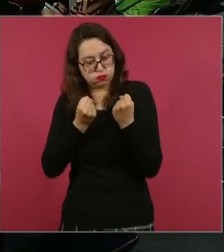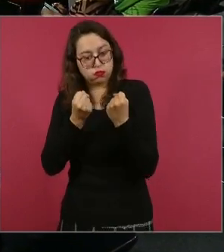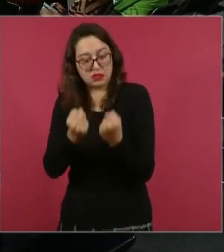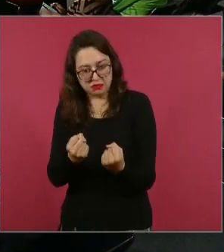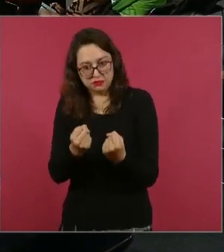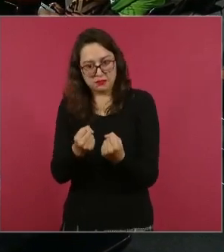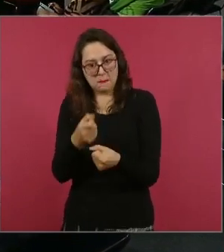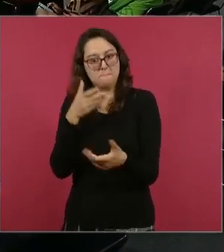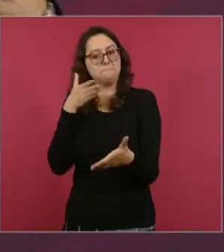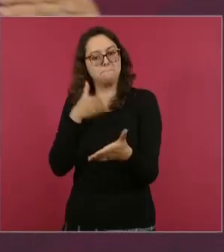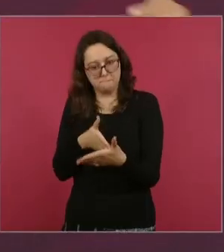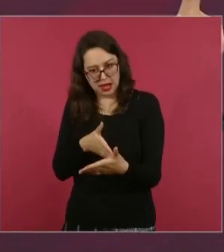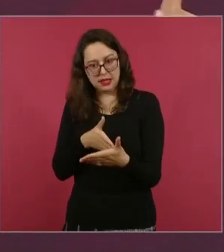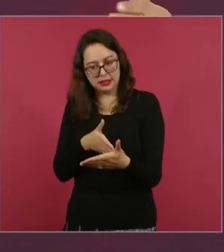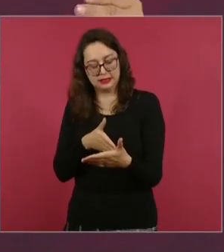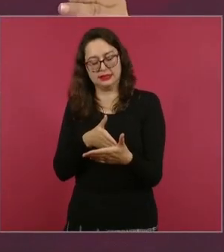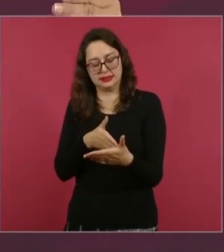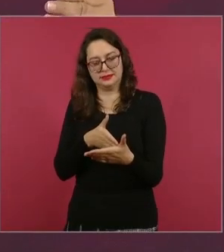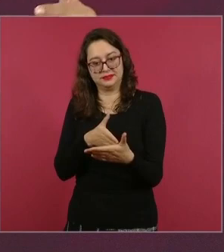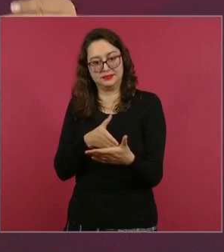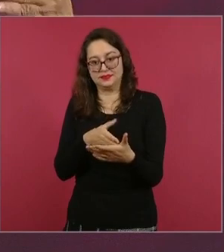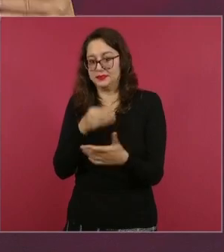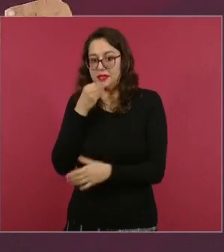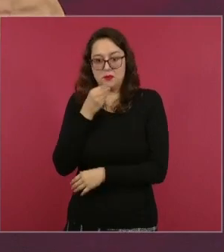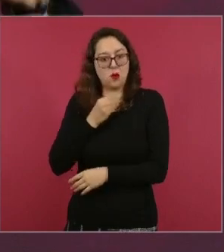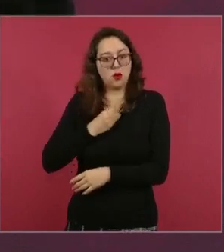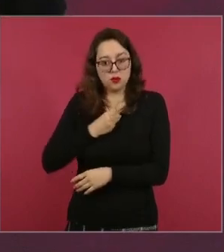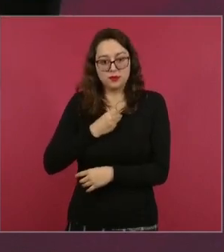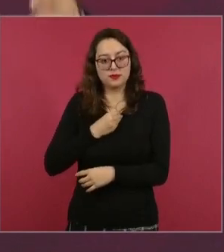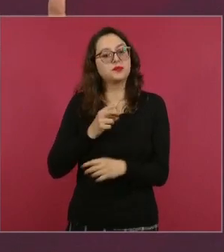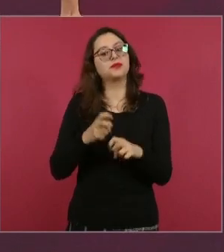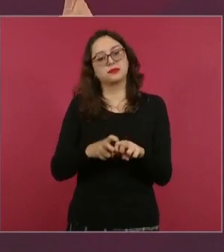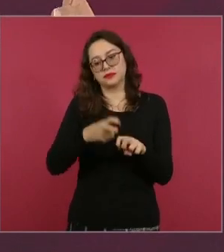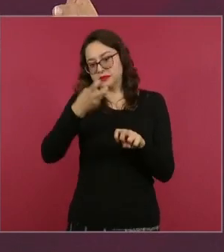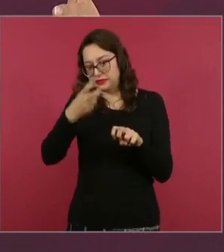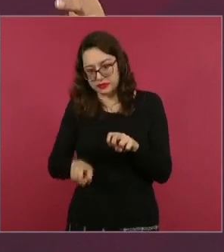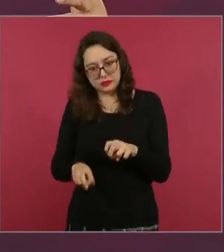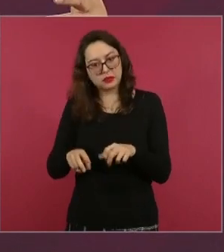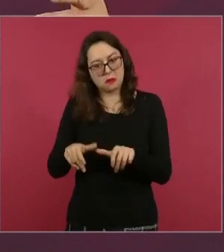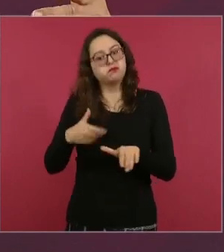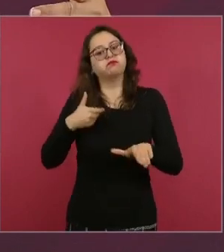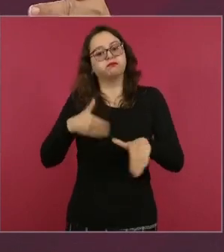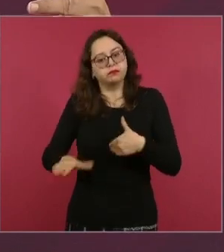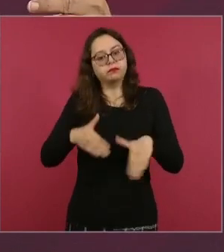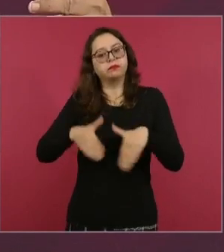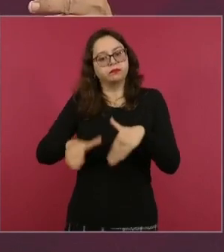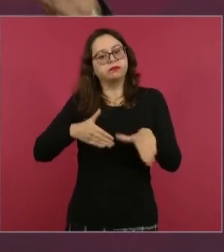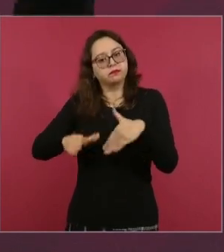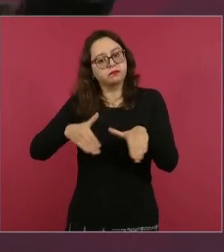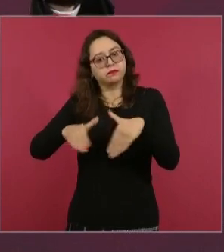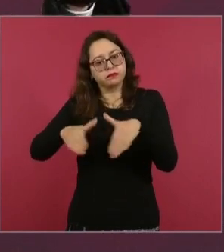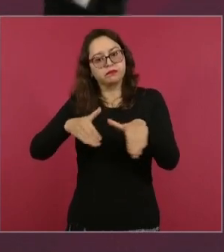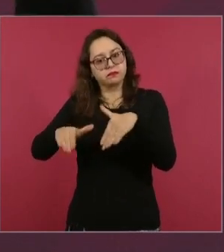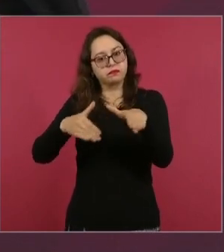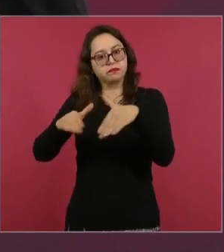pasar también rota la carretera pasamos ahí caminando